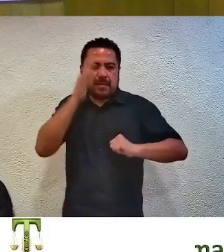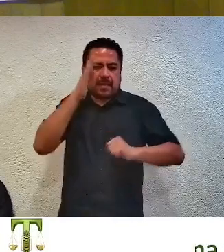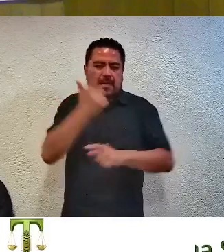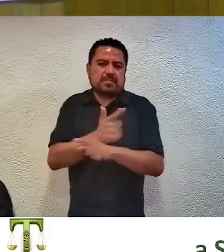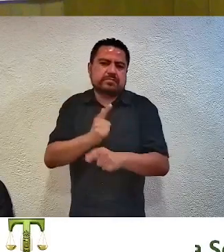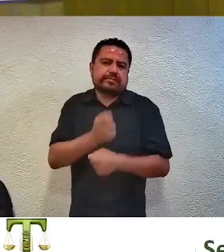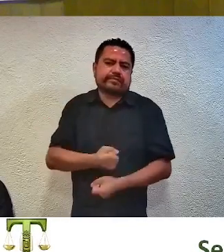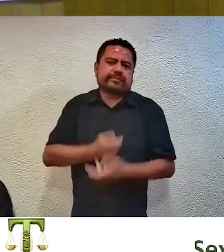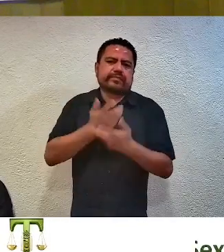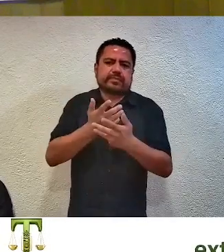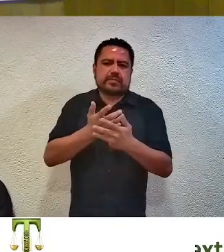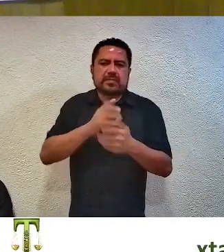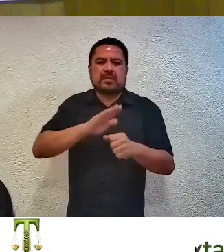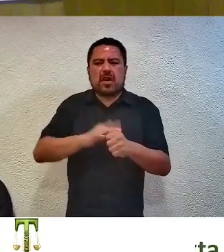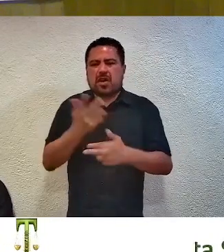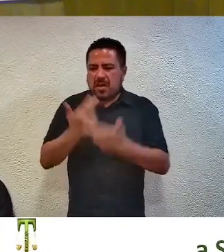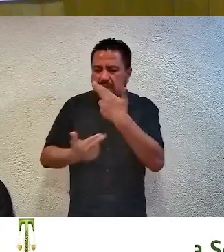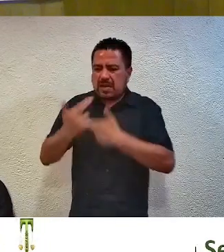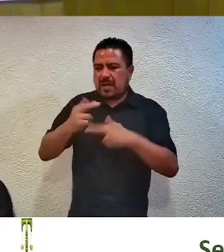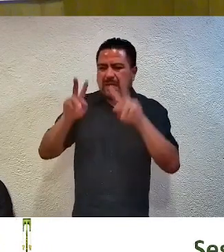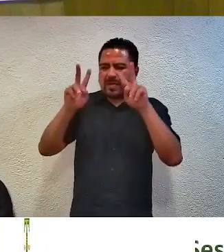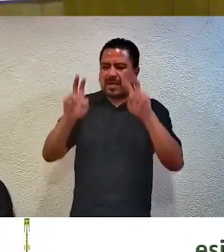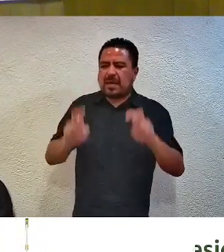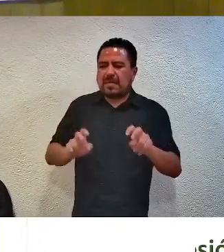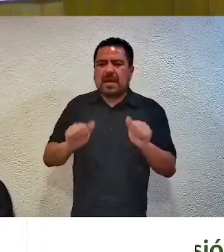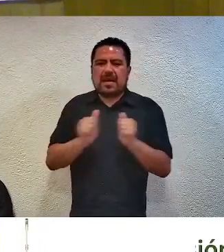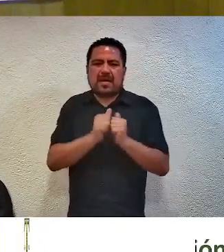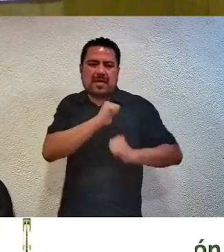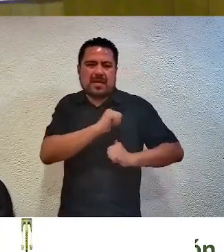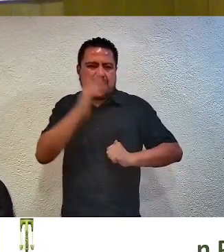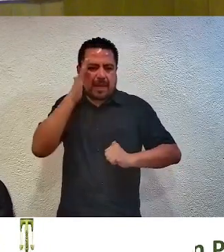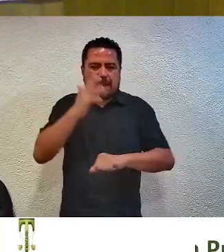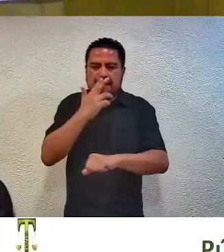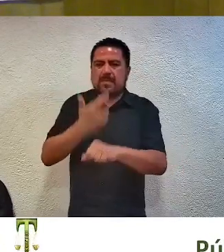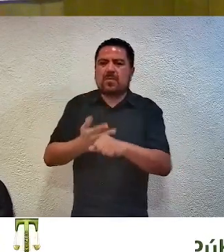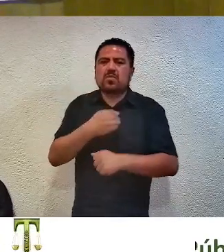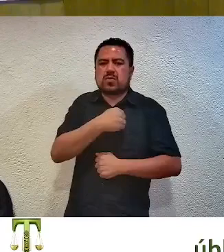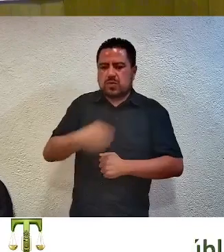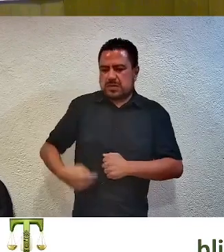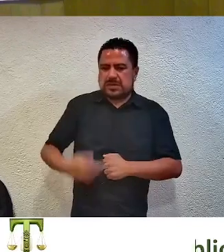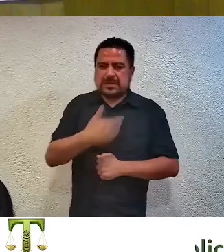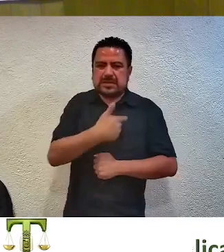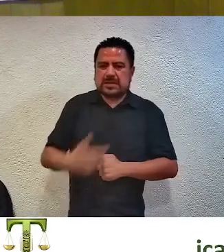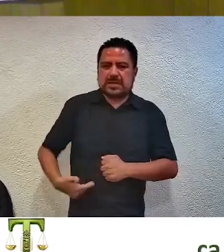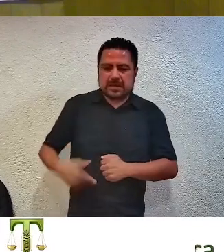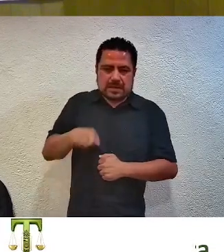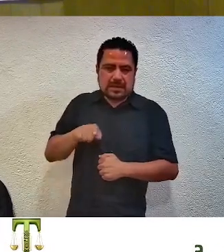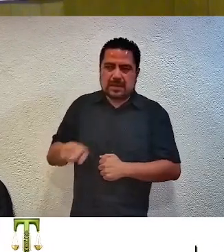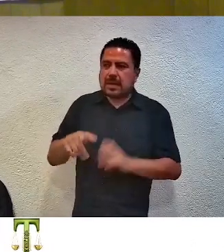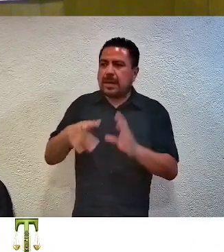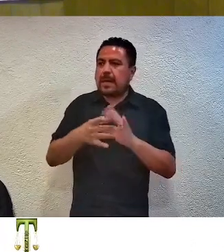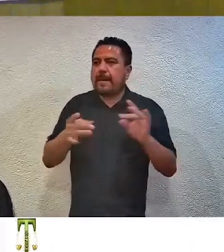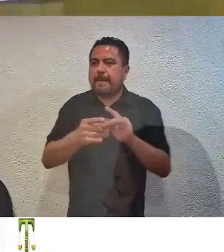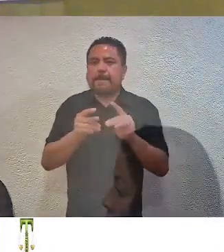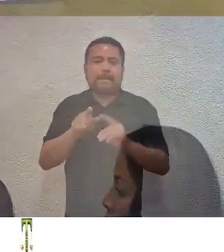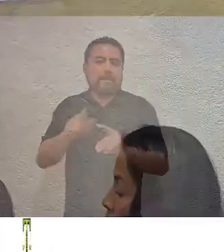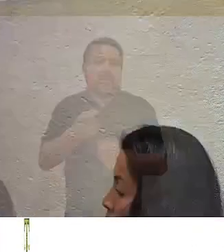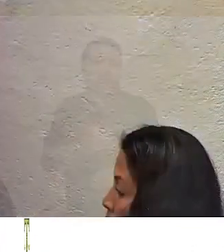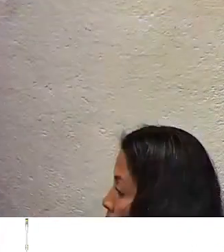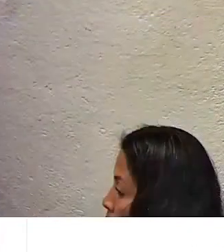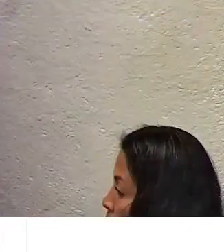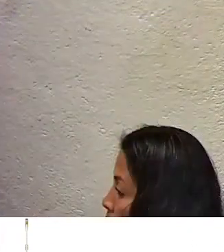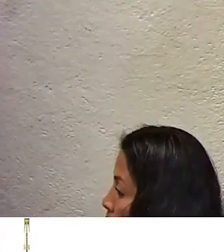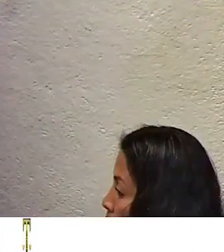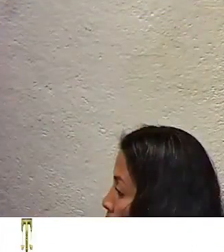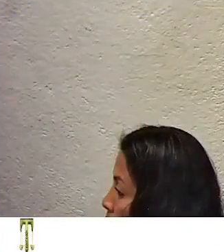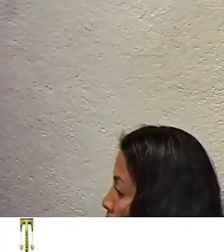expresión, por retomar temas derivados del cargo que ostenta como presidenta municipal y señalar que dichas expresiones pueden tratarse de una